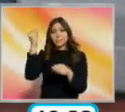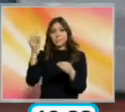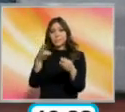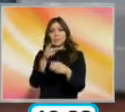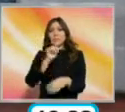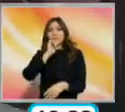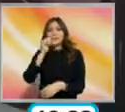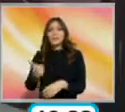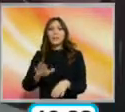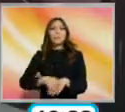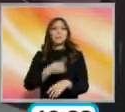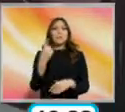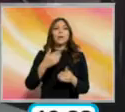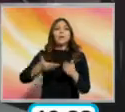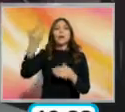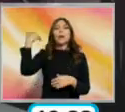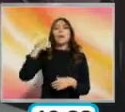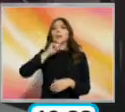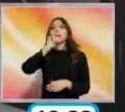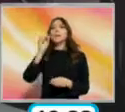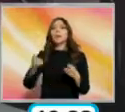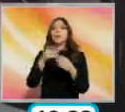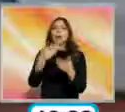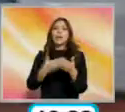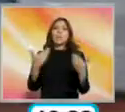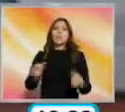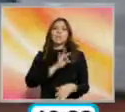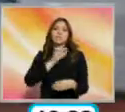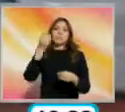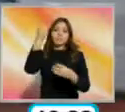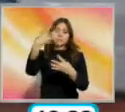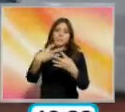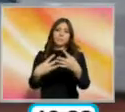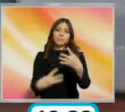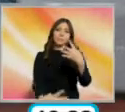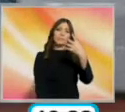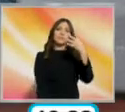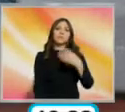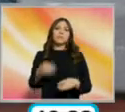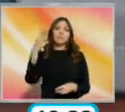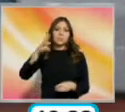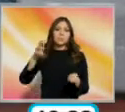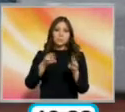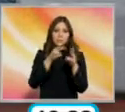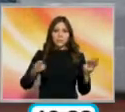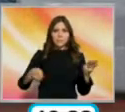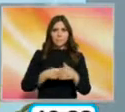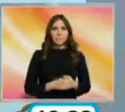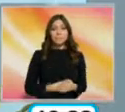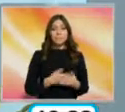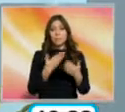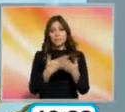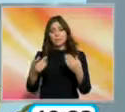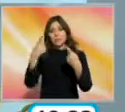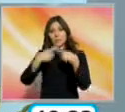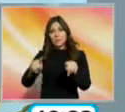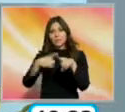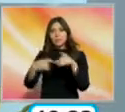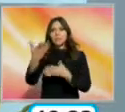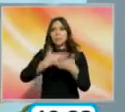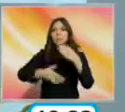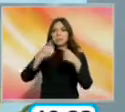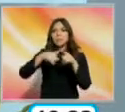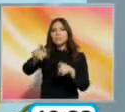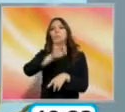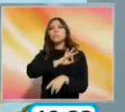está, entre comillas, en la nada, Sí, ¿no? es un Pero te poco puedes ir a etérea la Canadá corriendo. sensación. Aquí a Y no se China, te acaba. exacto. Sí. Hoy tenemos distintos servicios para ustedes, para